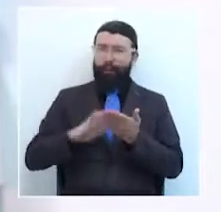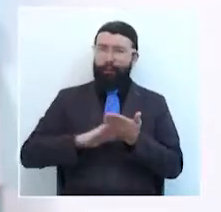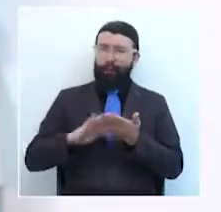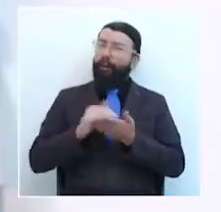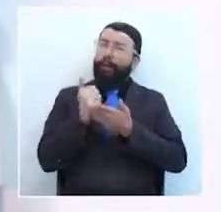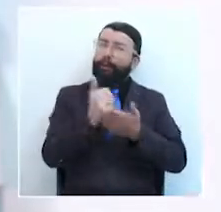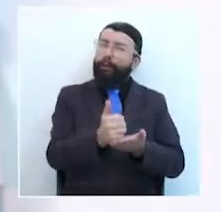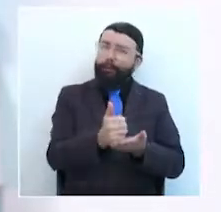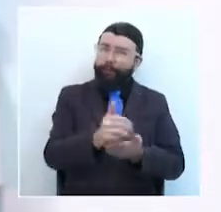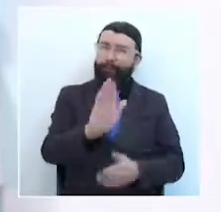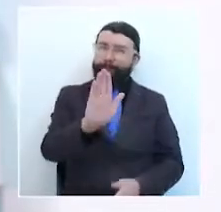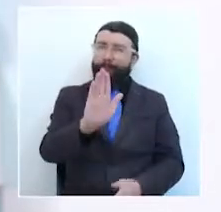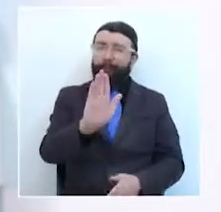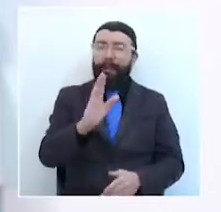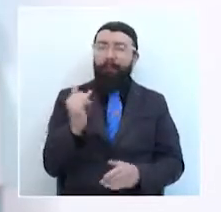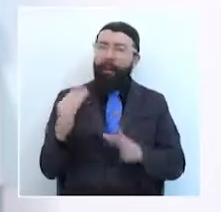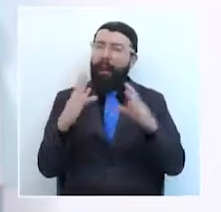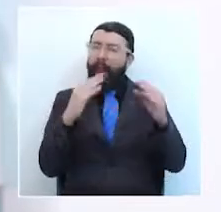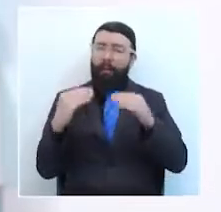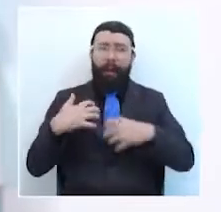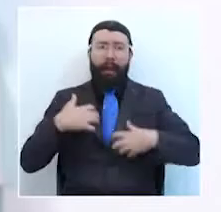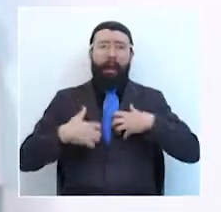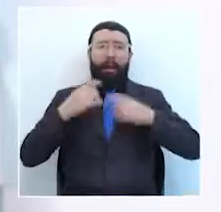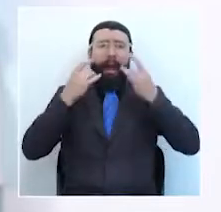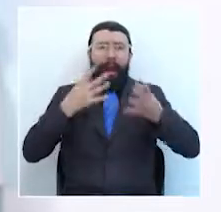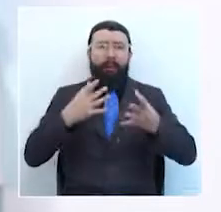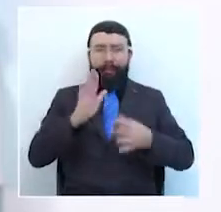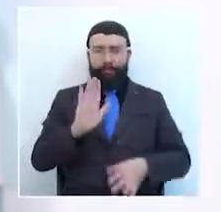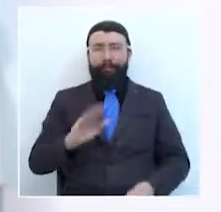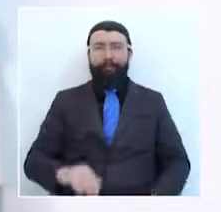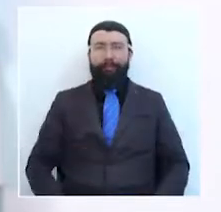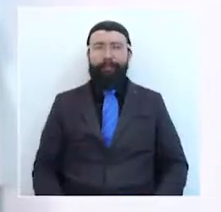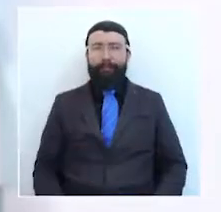vienen aquí a continuación en conexión bital hablando sobre las fobias